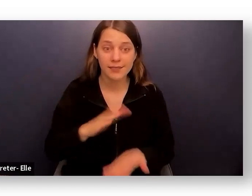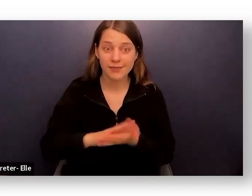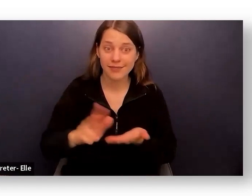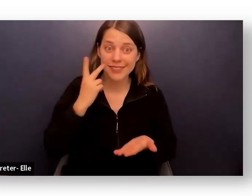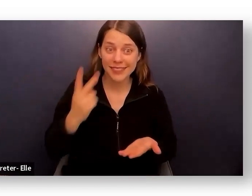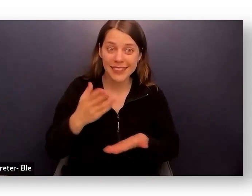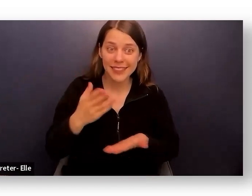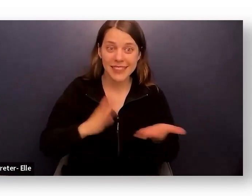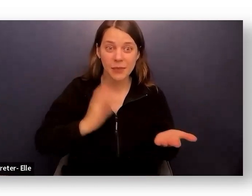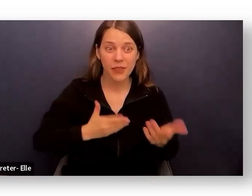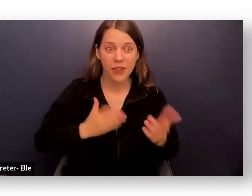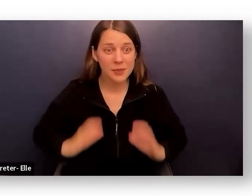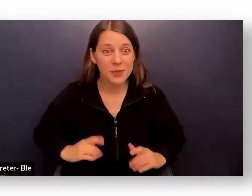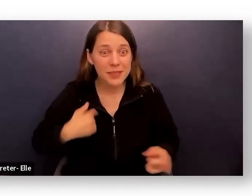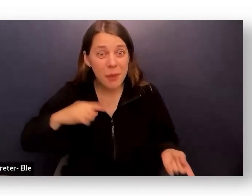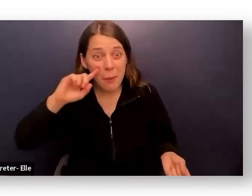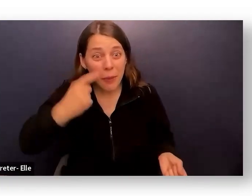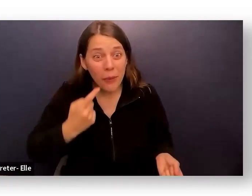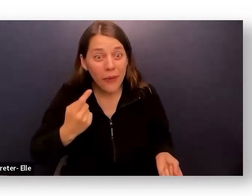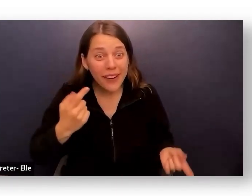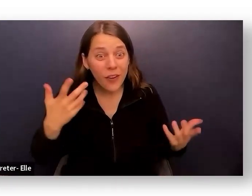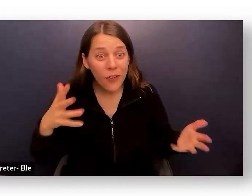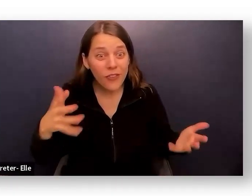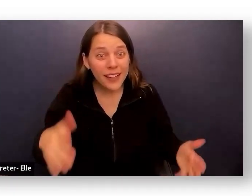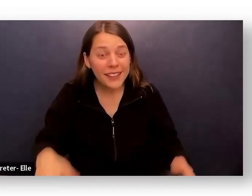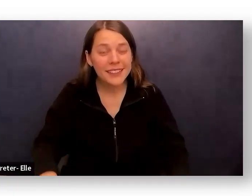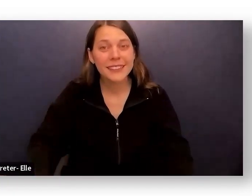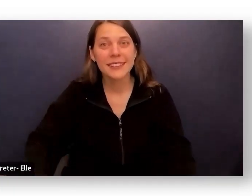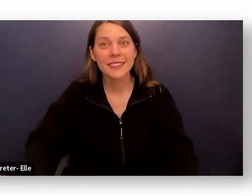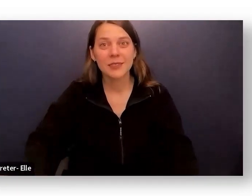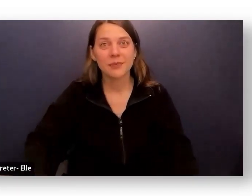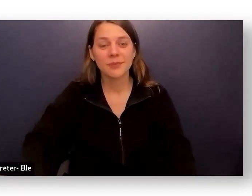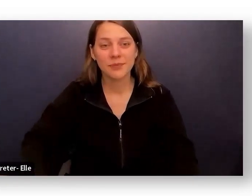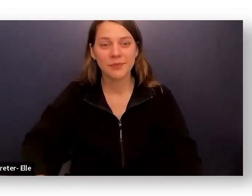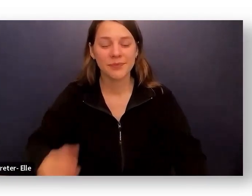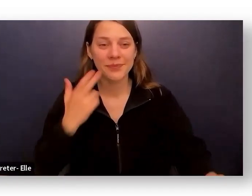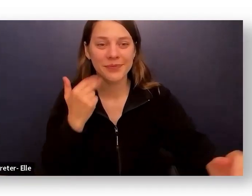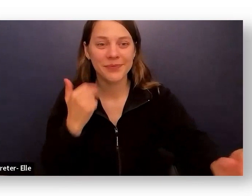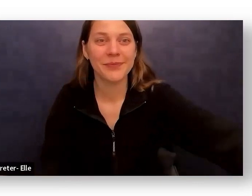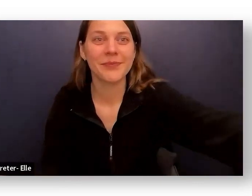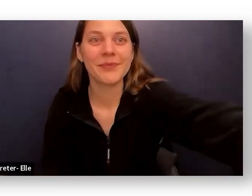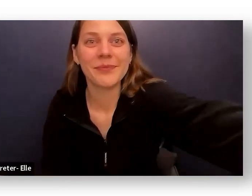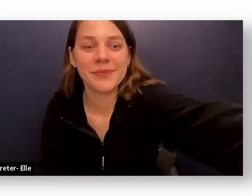de Oregon y es bonito ver todos nuestros clientes.